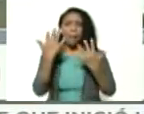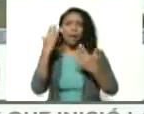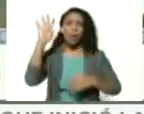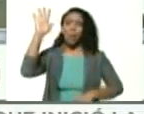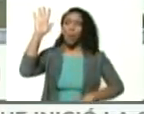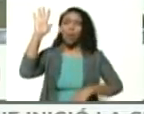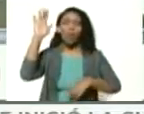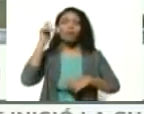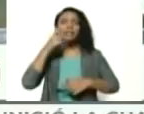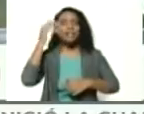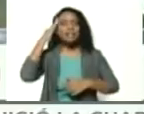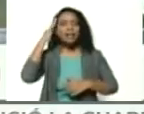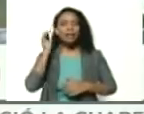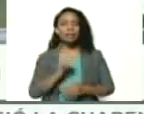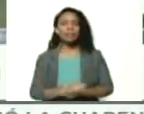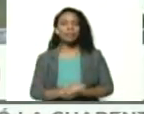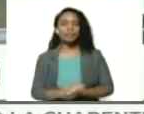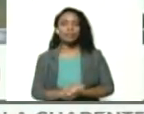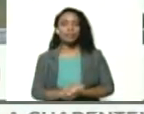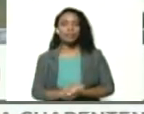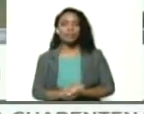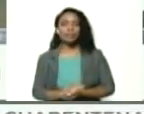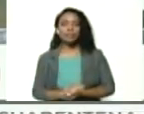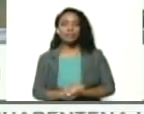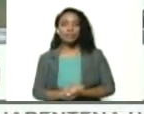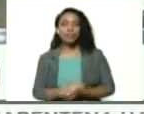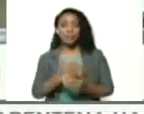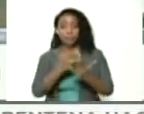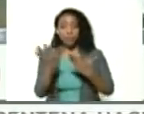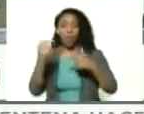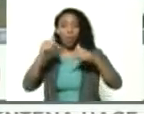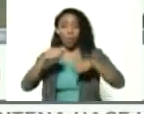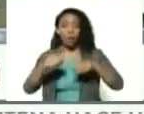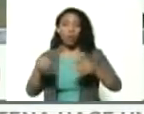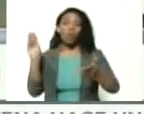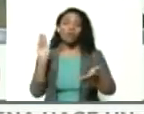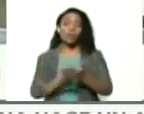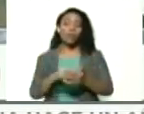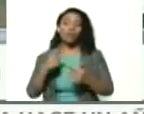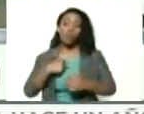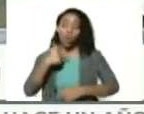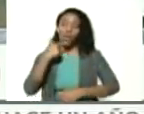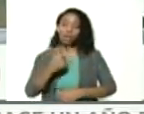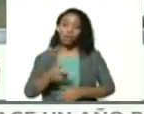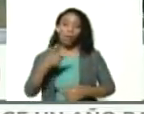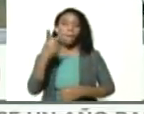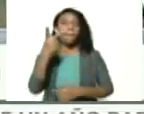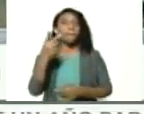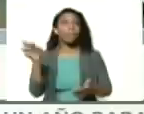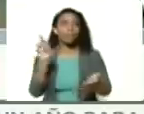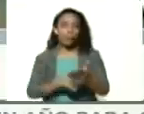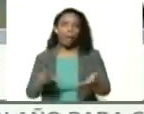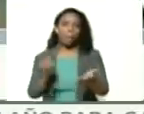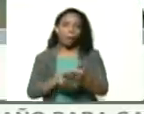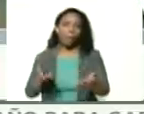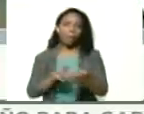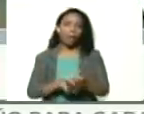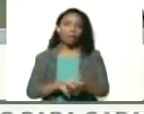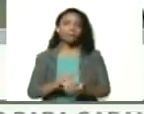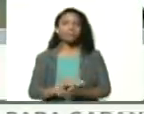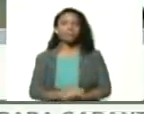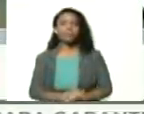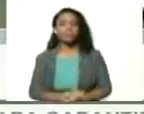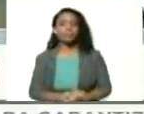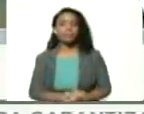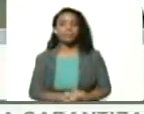sabía. Ninguno levanta la mano. Se están enterando hoy otra vez, y yo lo he dicho como 20 veces, almirante en jefa.